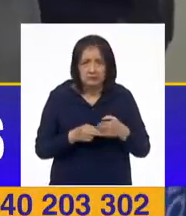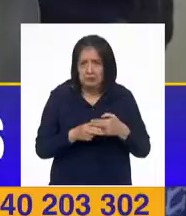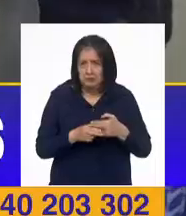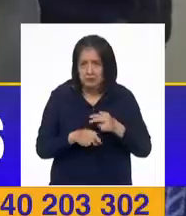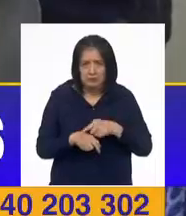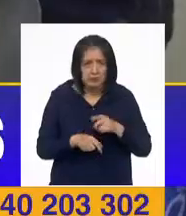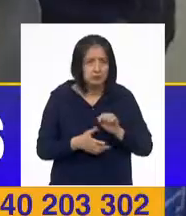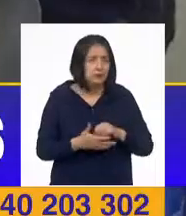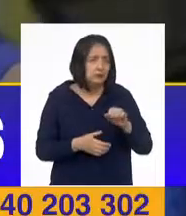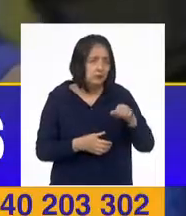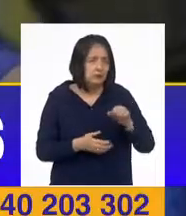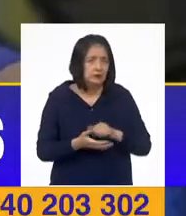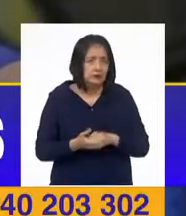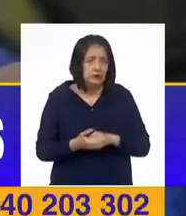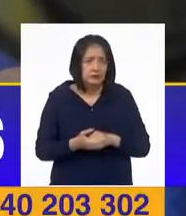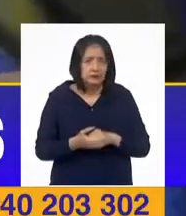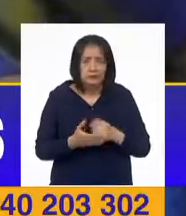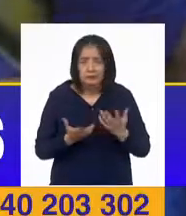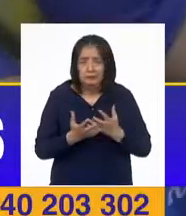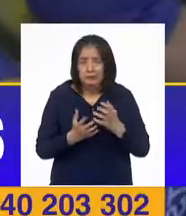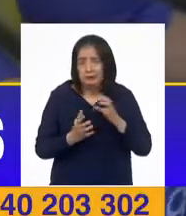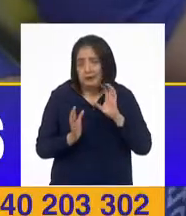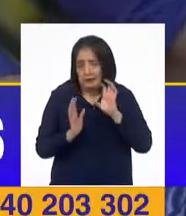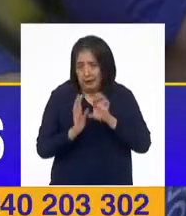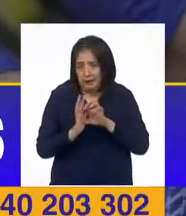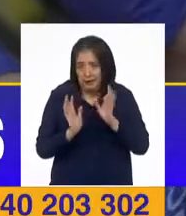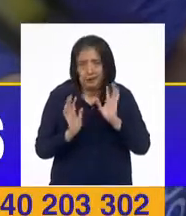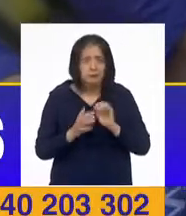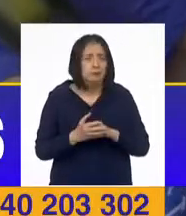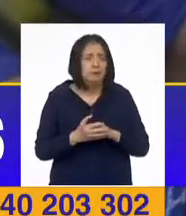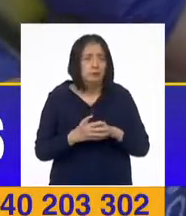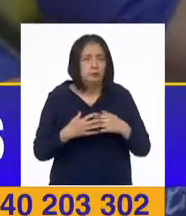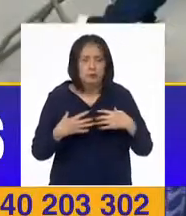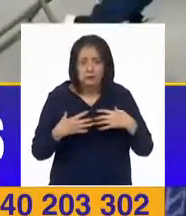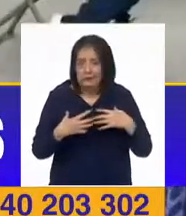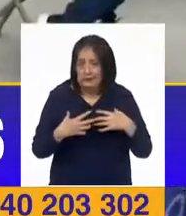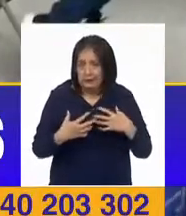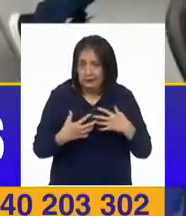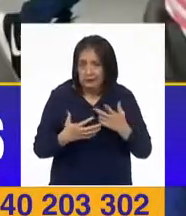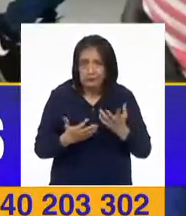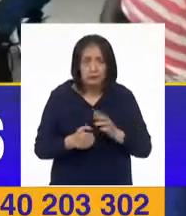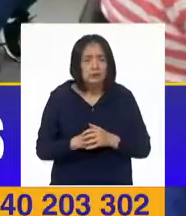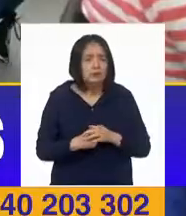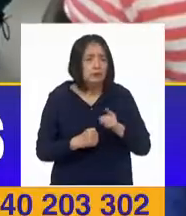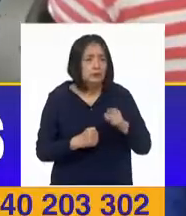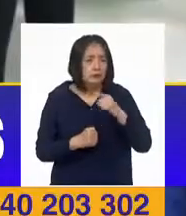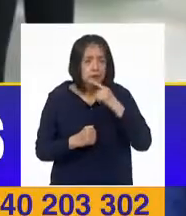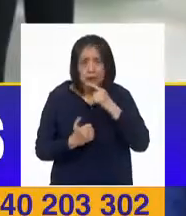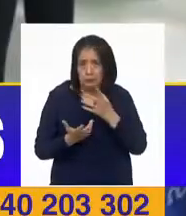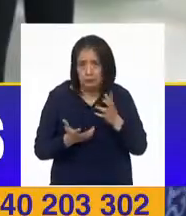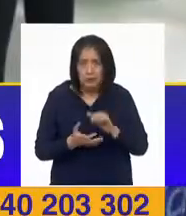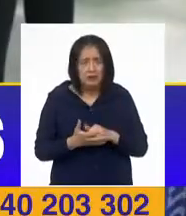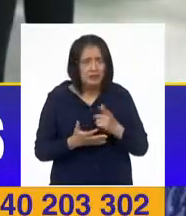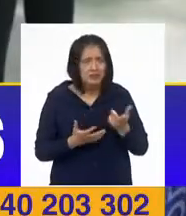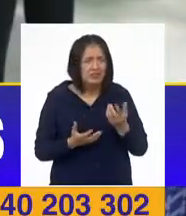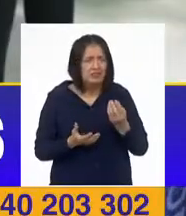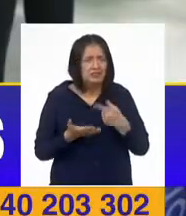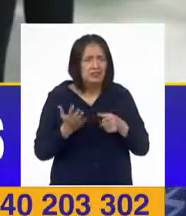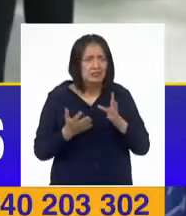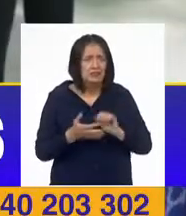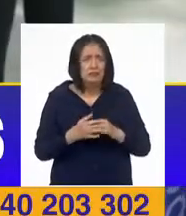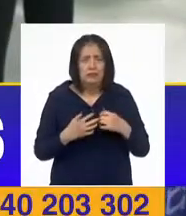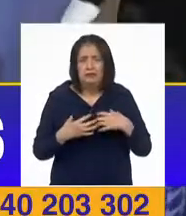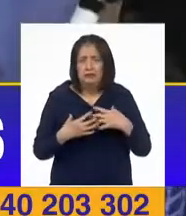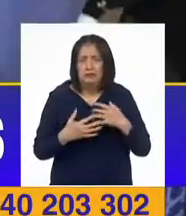pasajero. Así es. La inflamación, por ejemplo, o el crecimiento un poco del busto, en el caso de las damas, eso se refiere a